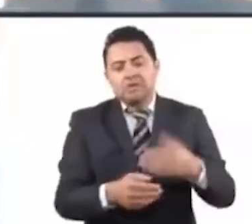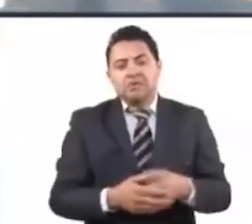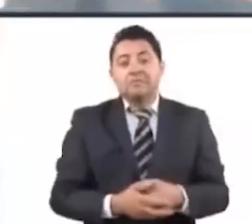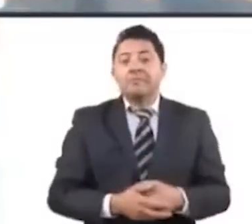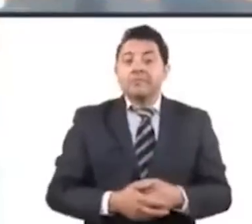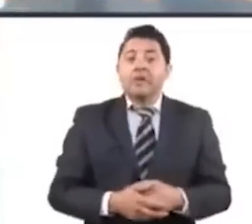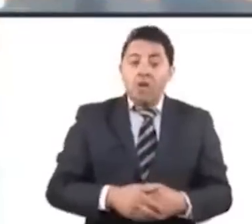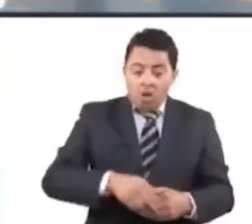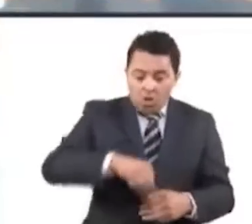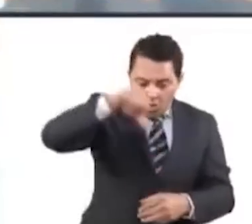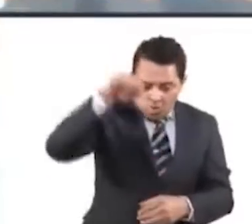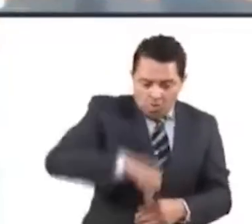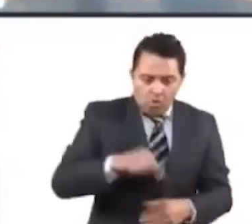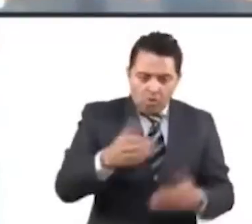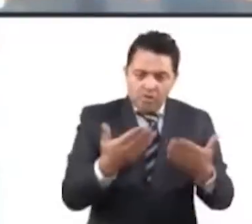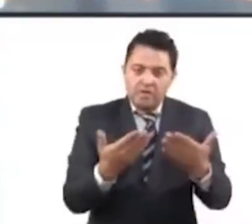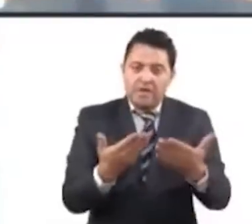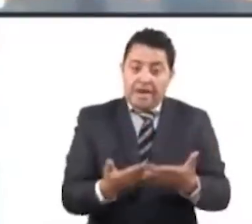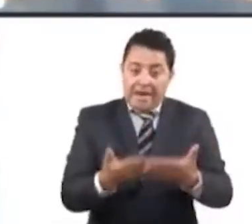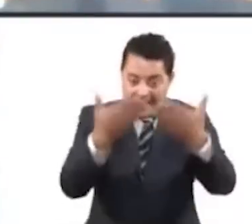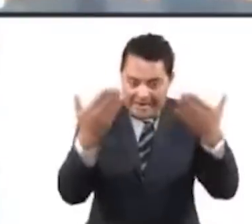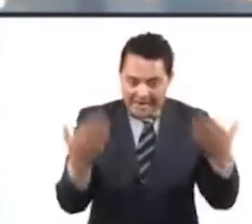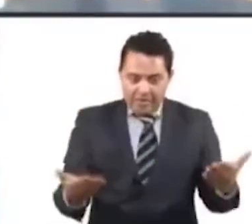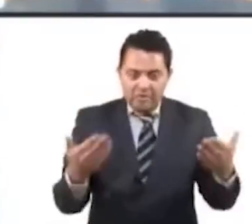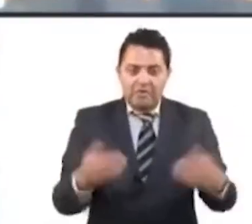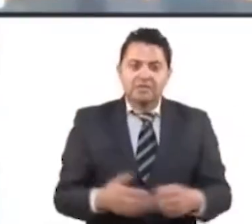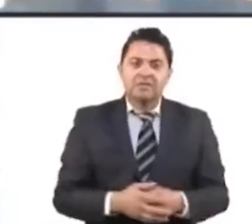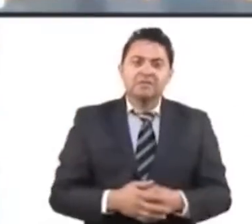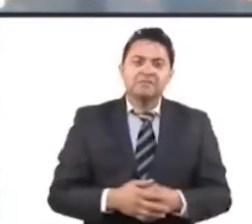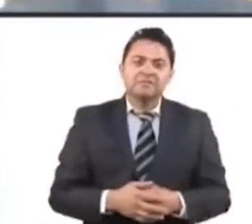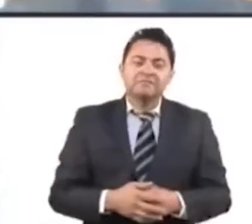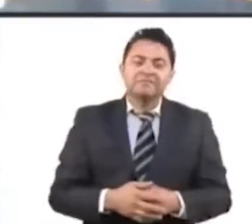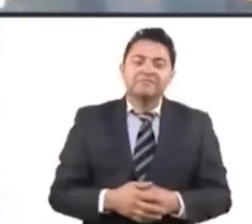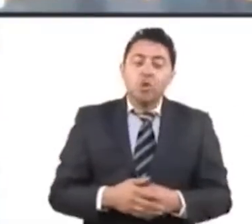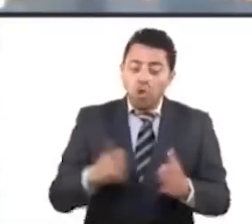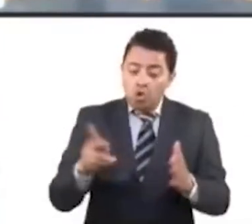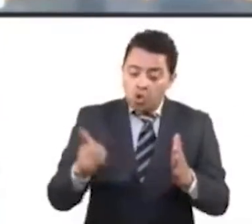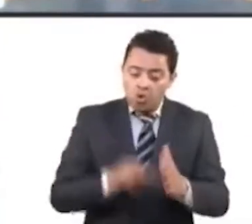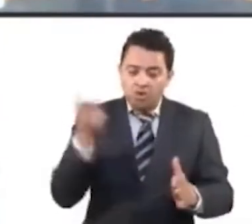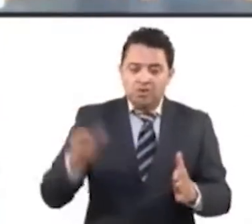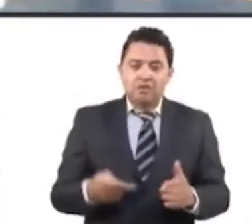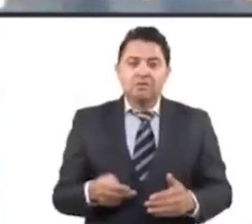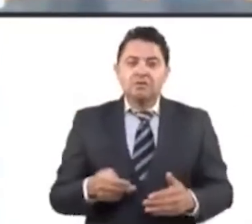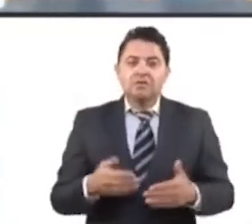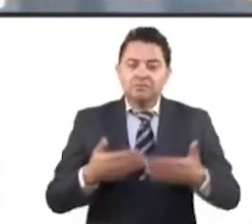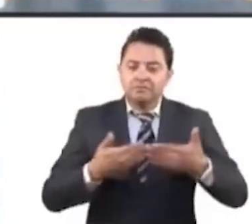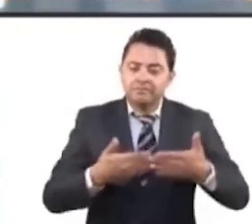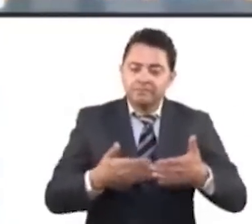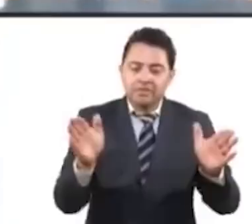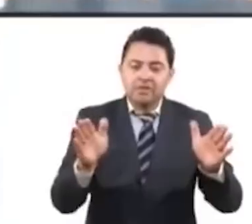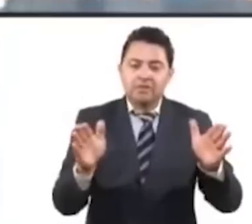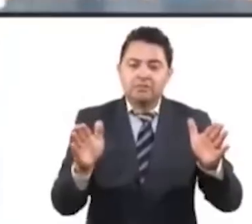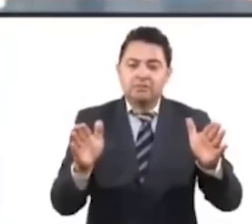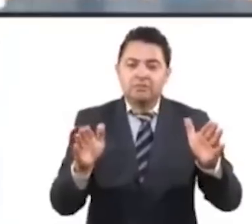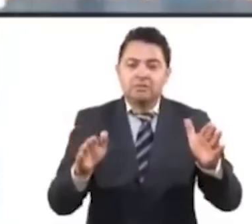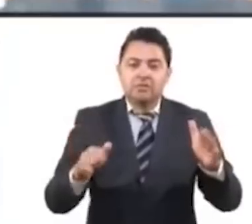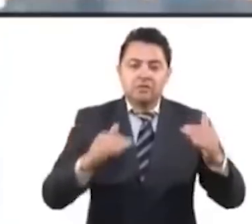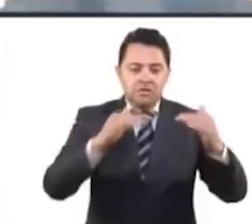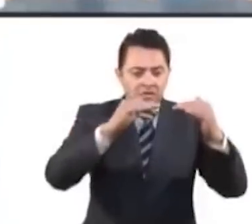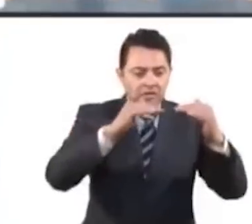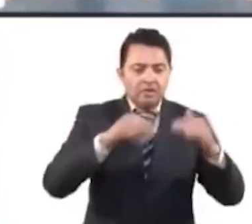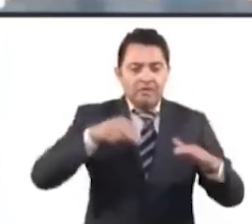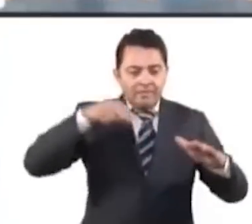hoy, entonces, estamos aquí porque estamos reabriendo el tramo